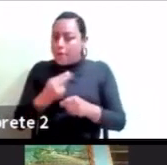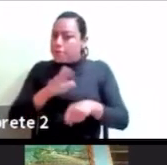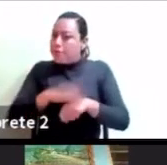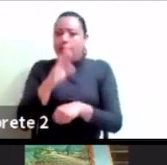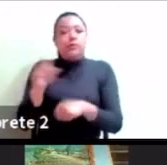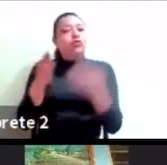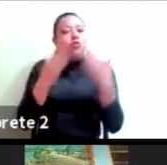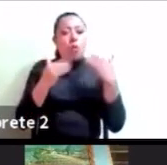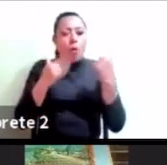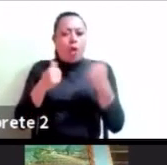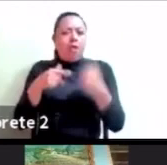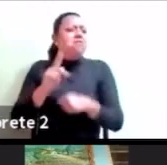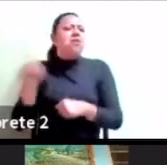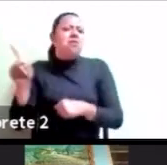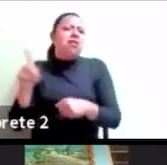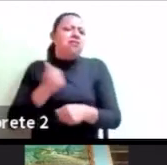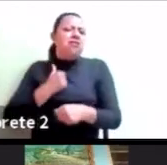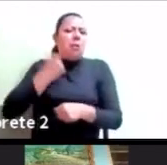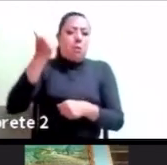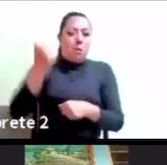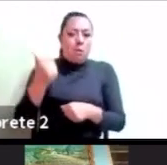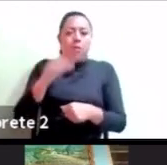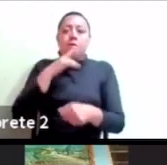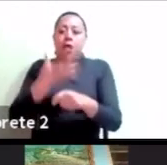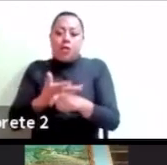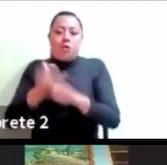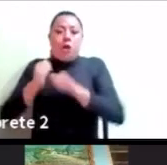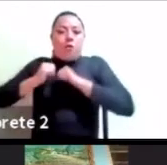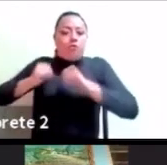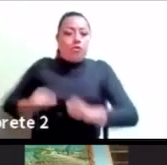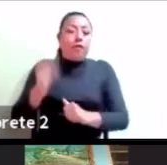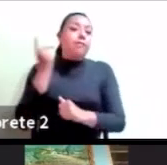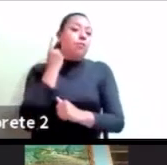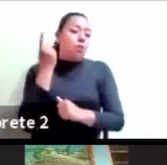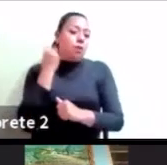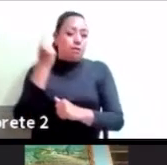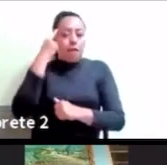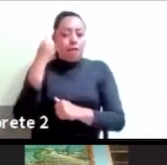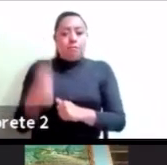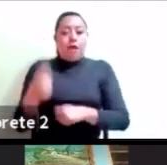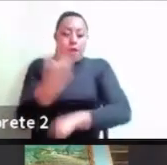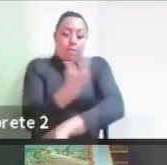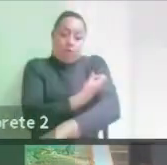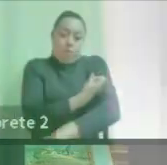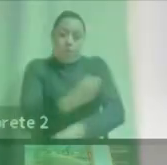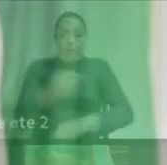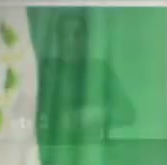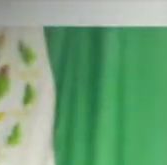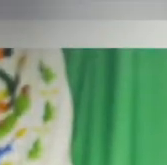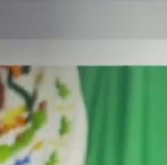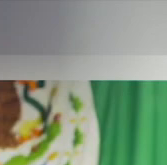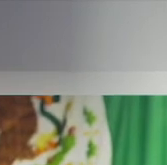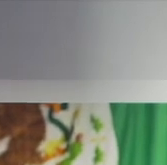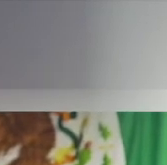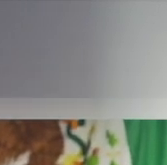para vacunarse o vacunar a sus allegados por sus familiares